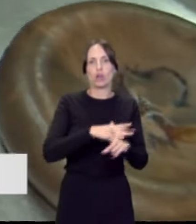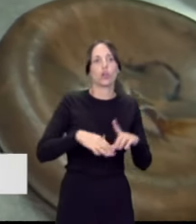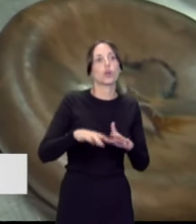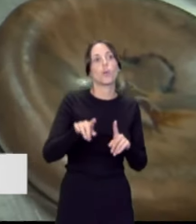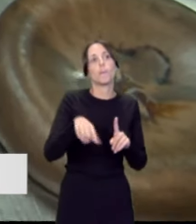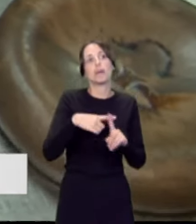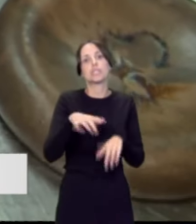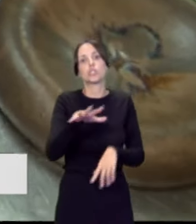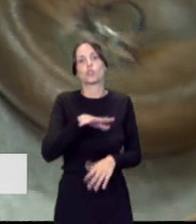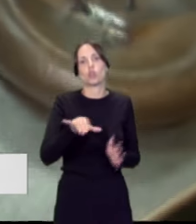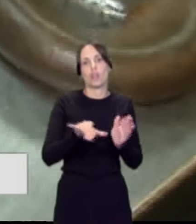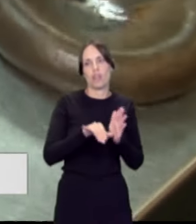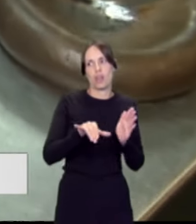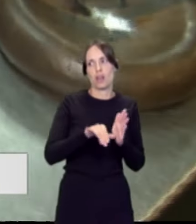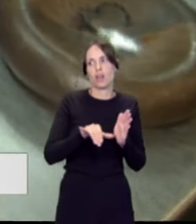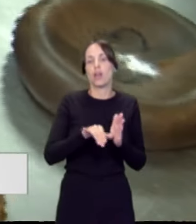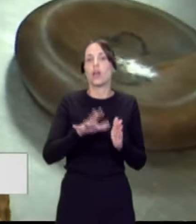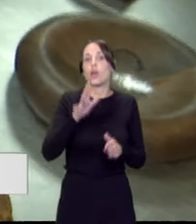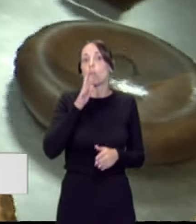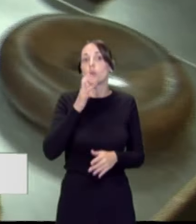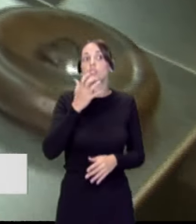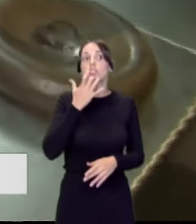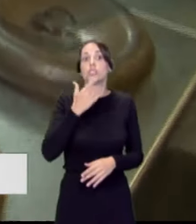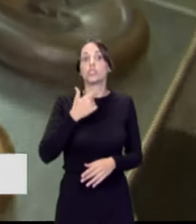final. Creo que si es una simbiosis. Si yo